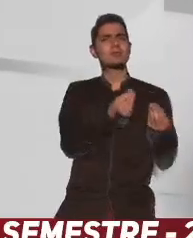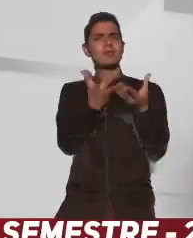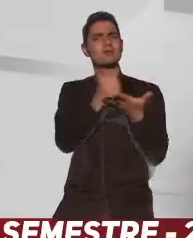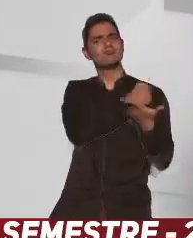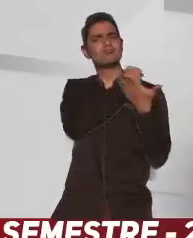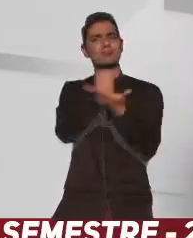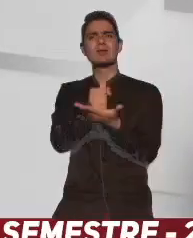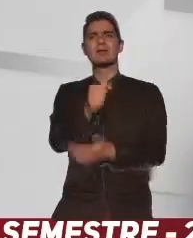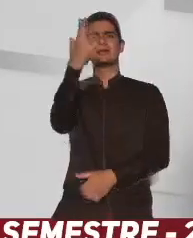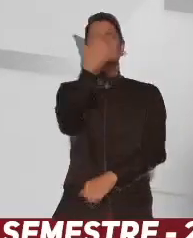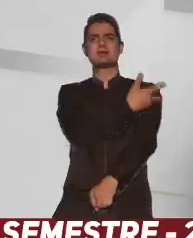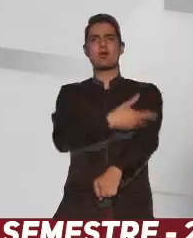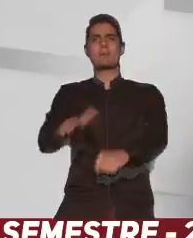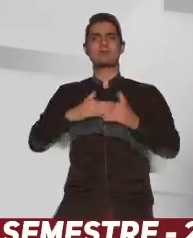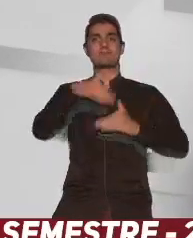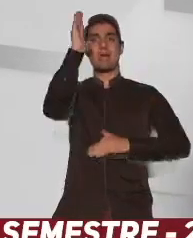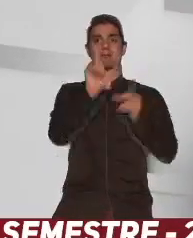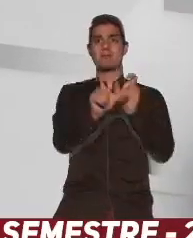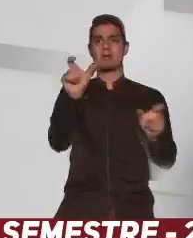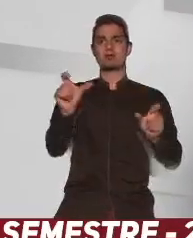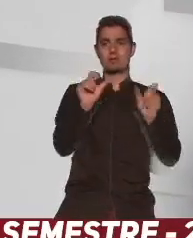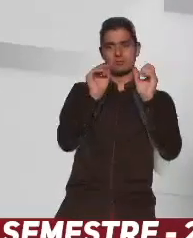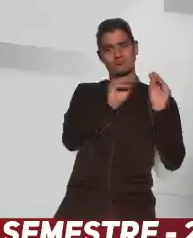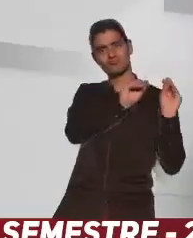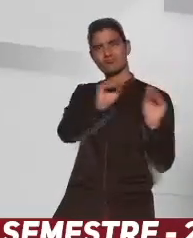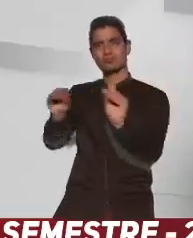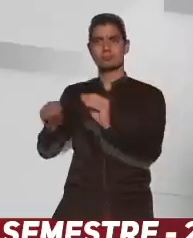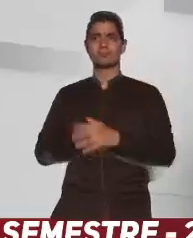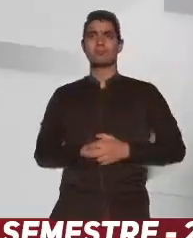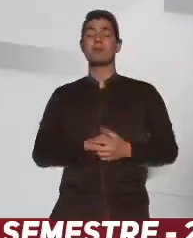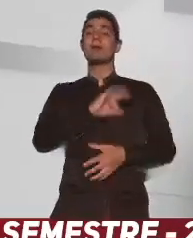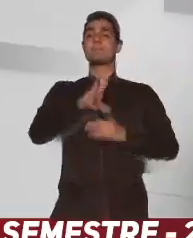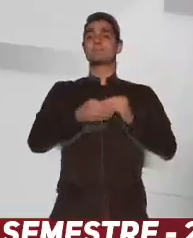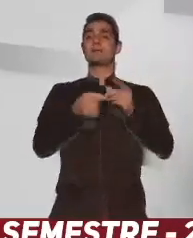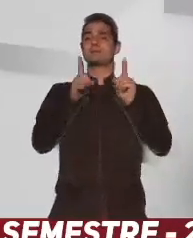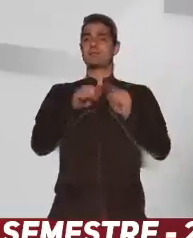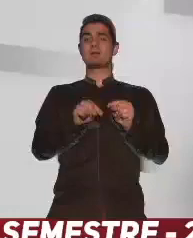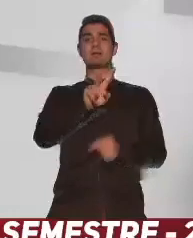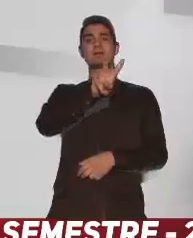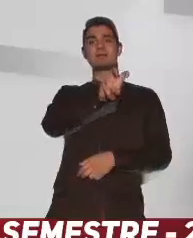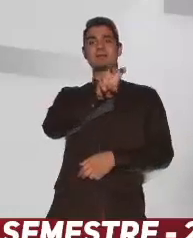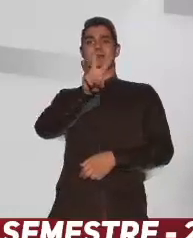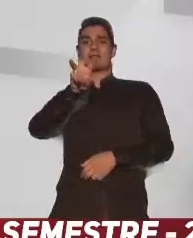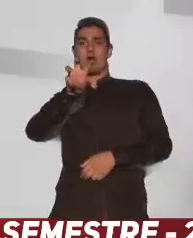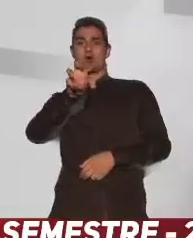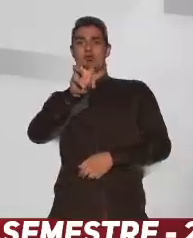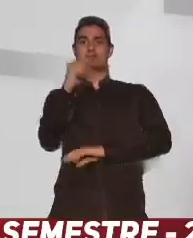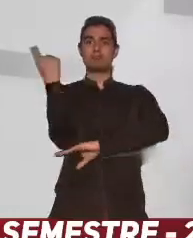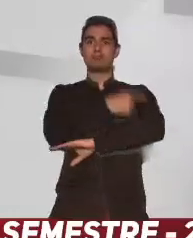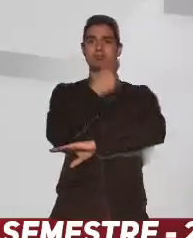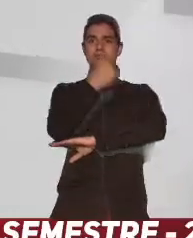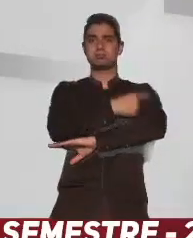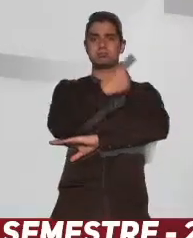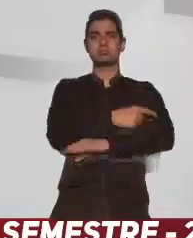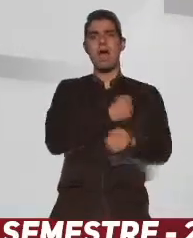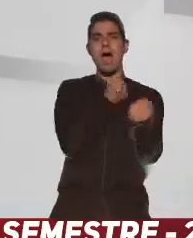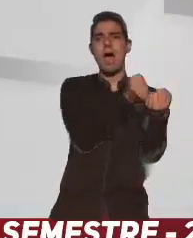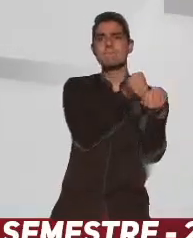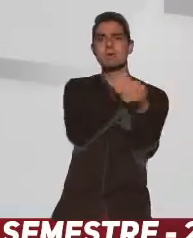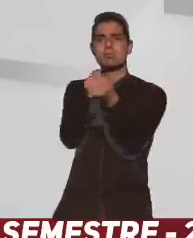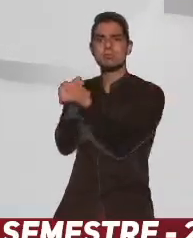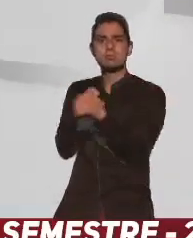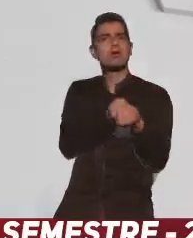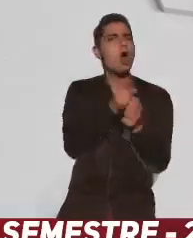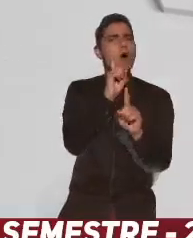5.318.107 personas. Se llevaron a cabo 78 jornadas de apoyo, en las cuales se desarrollaron actividades de atención en